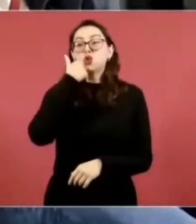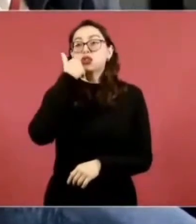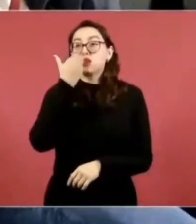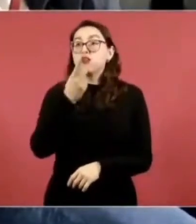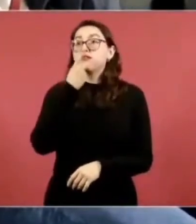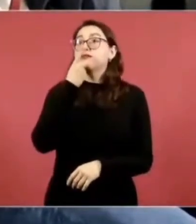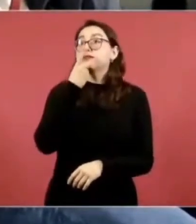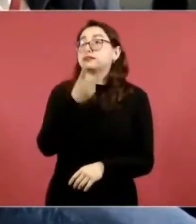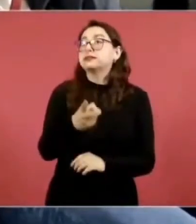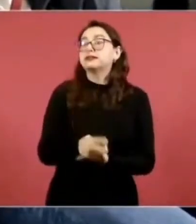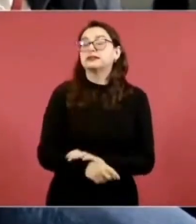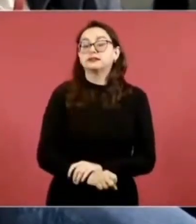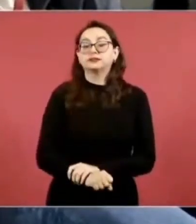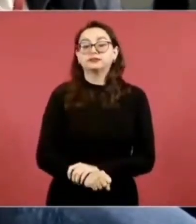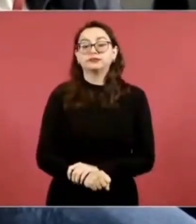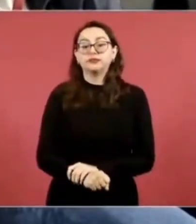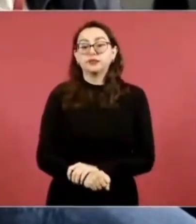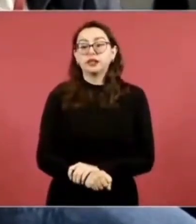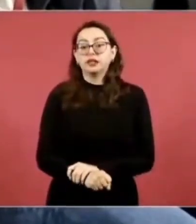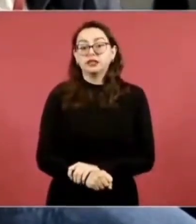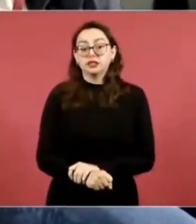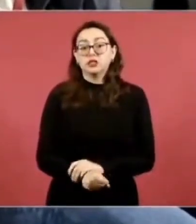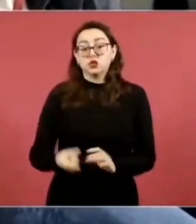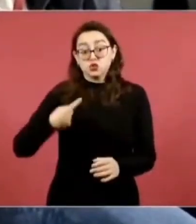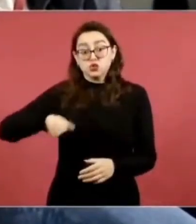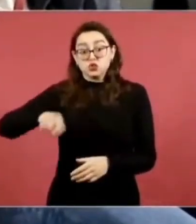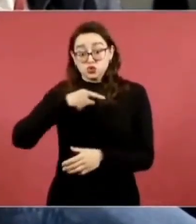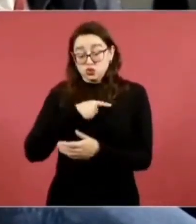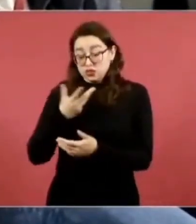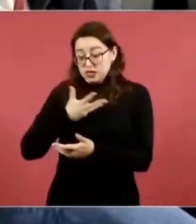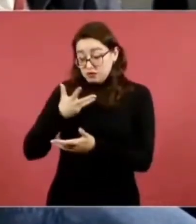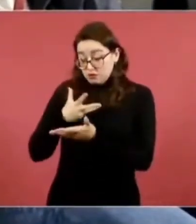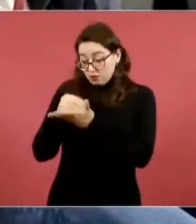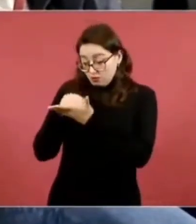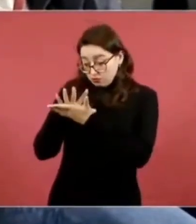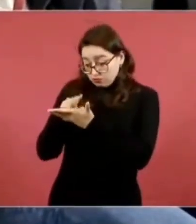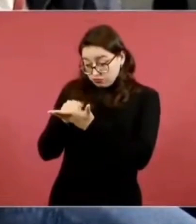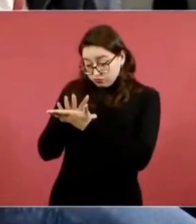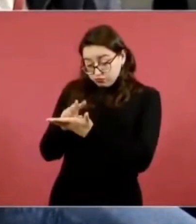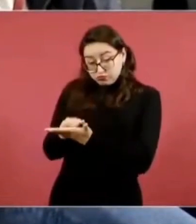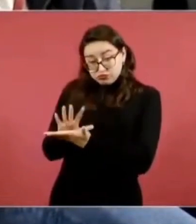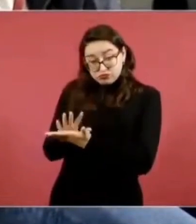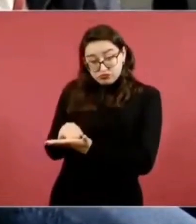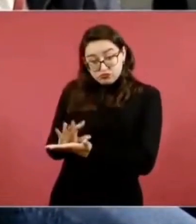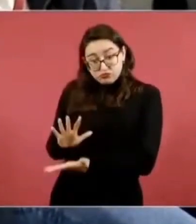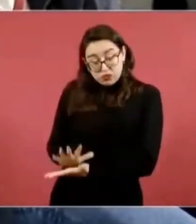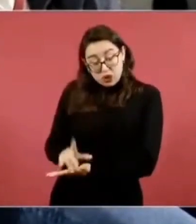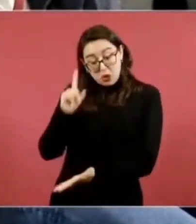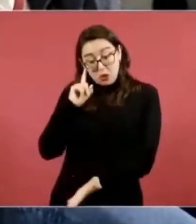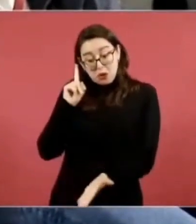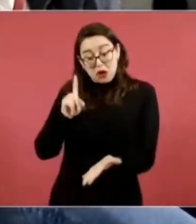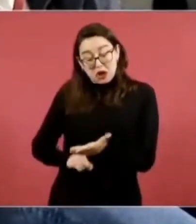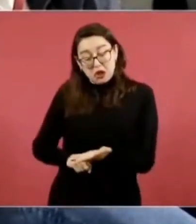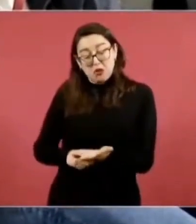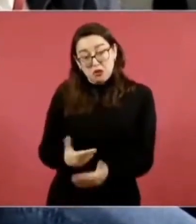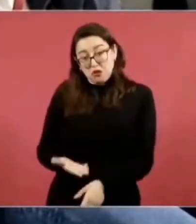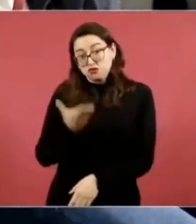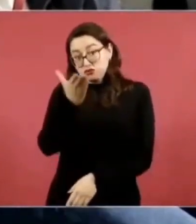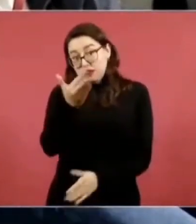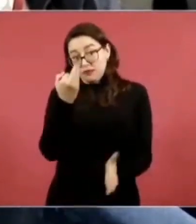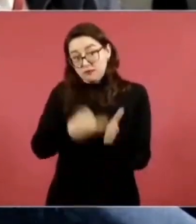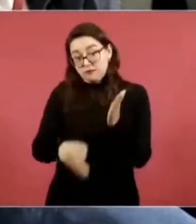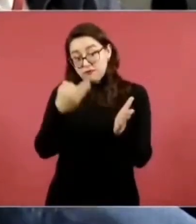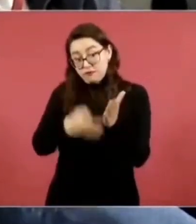que nosotros estamos documentando que a usted le están mintiendo en alguna información. Y